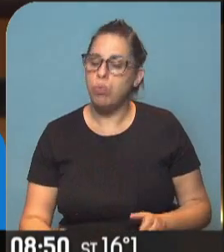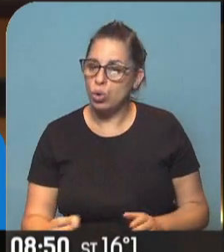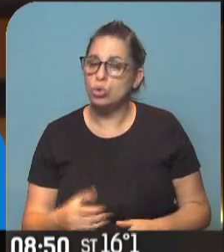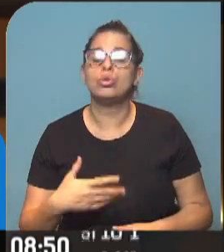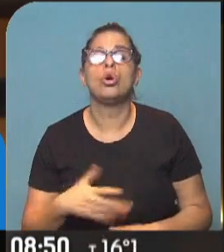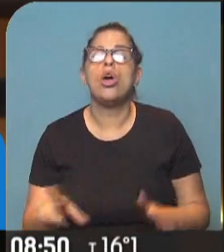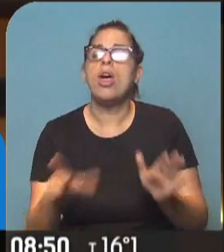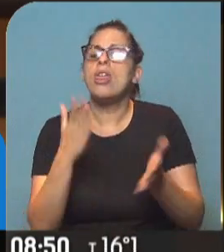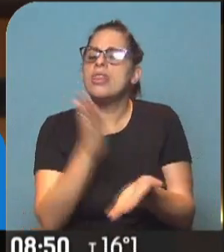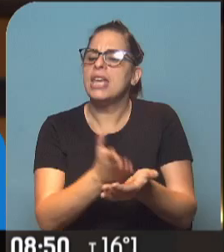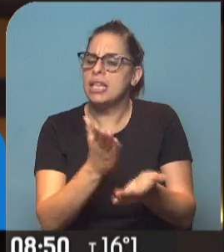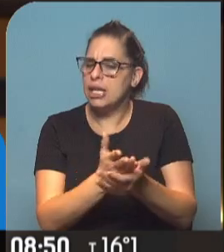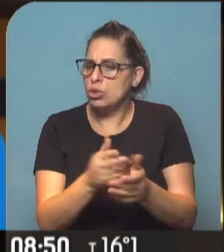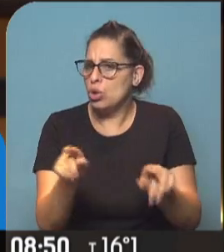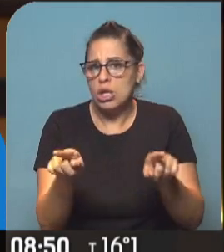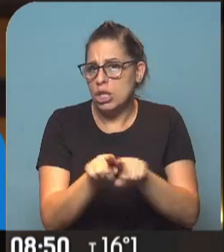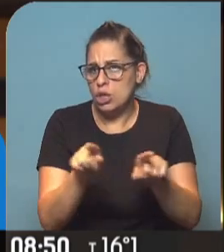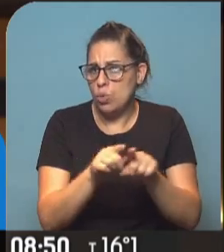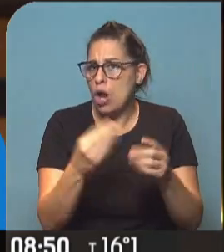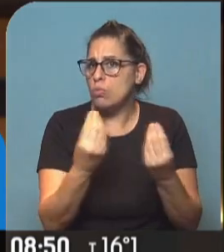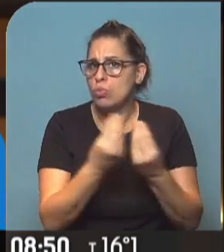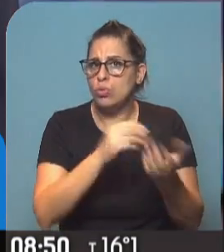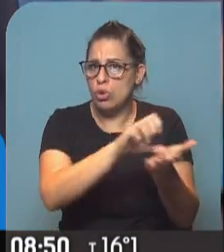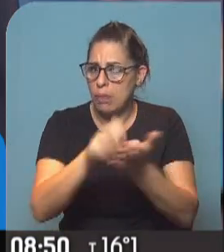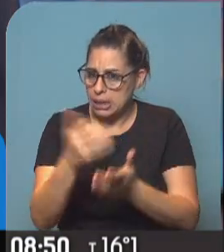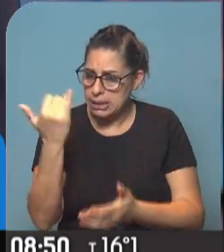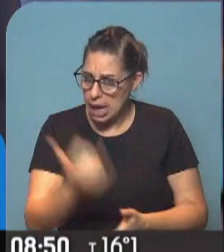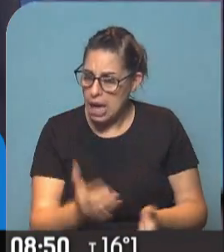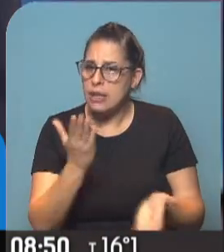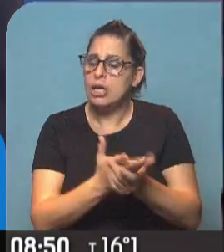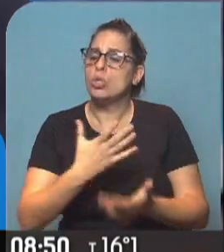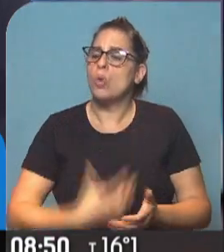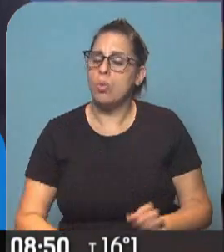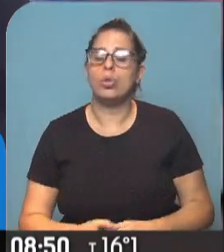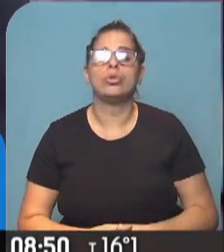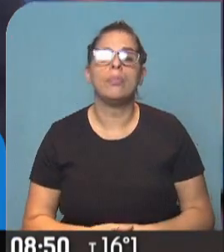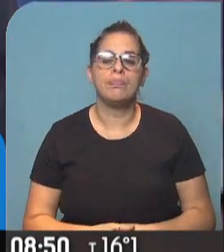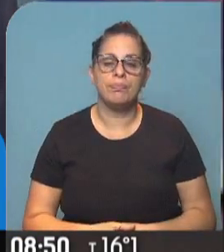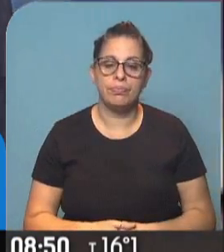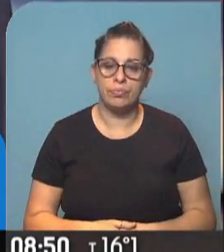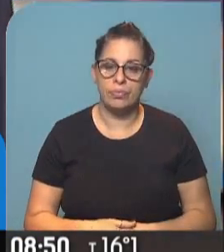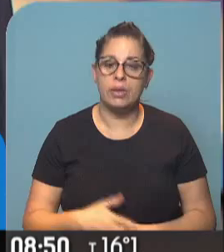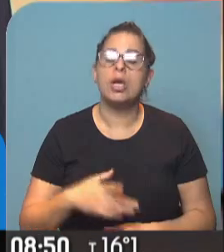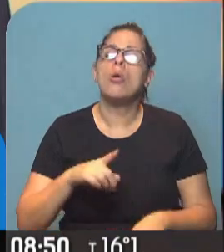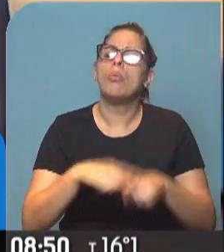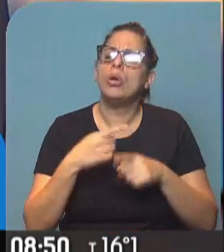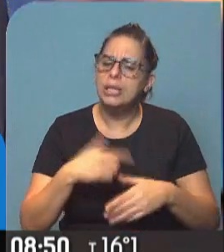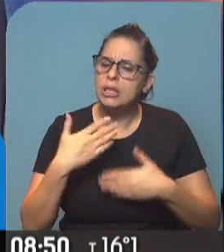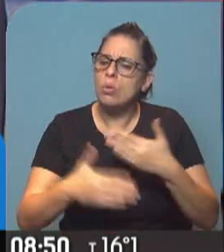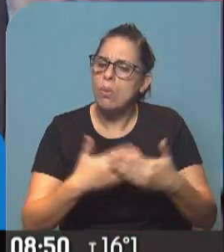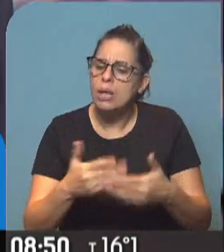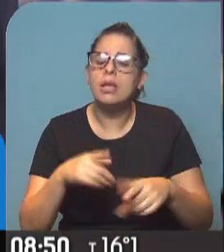derecho como debe ser en muchos países como es en muchos países diputado este avance que tiene la dirigencia política con